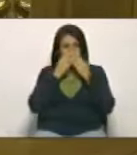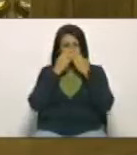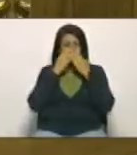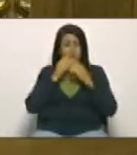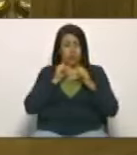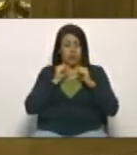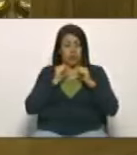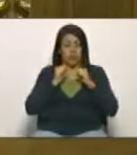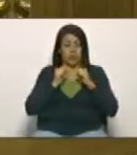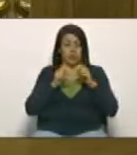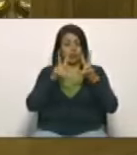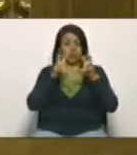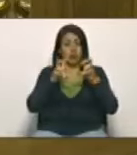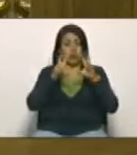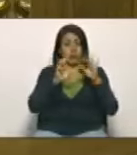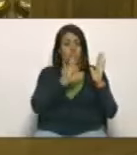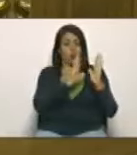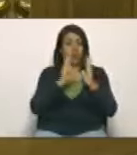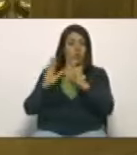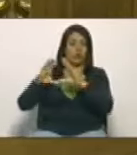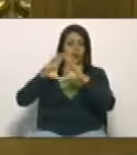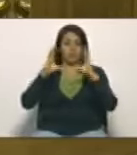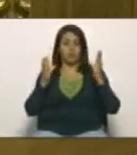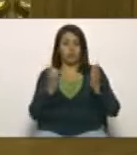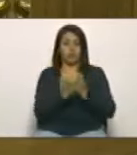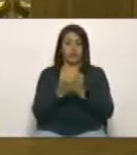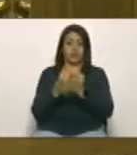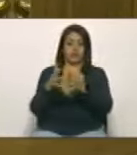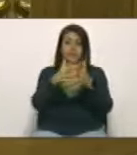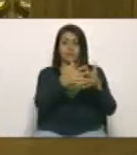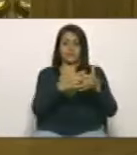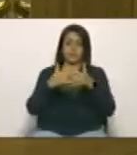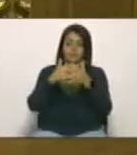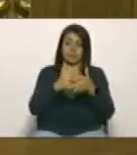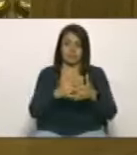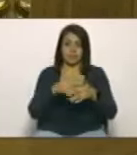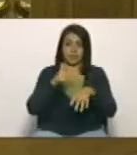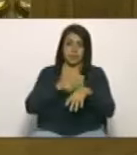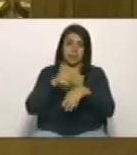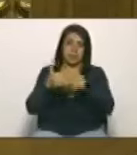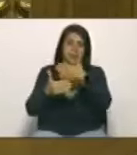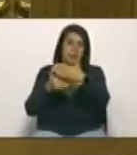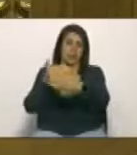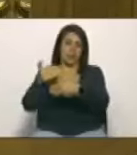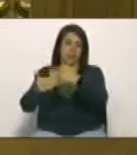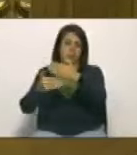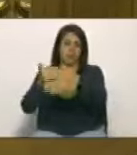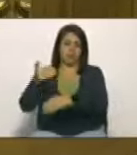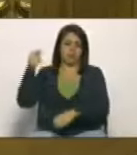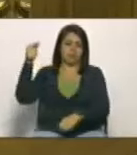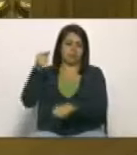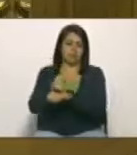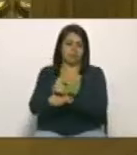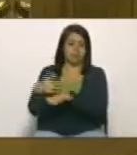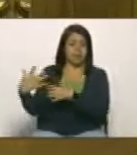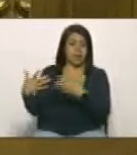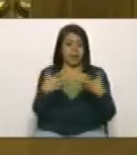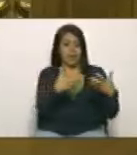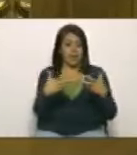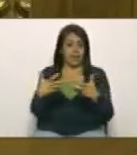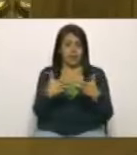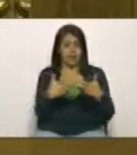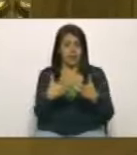Y ese orden, nuevo orden mundial que el imperio necesita dilatar, es lo que impone una guerra en el